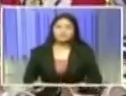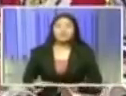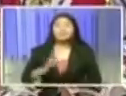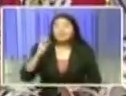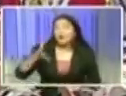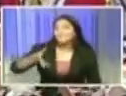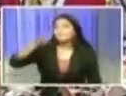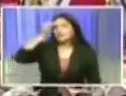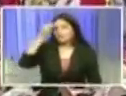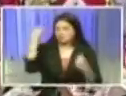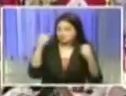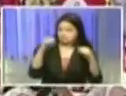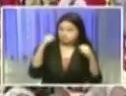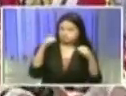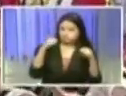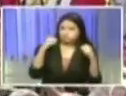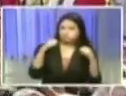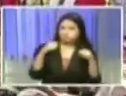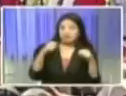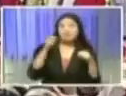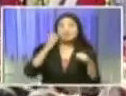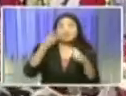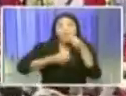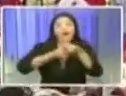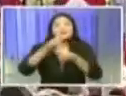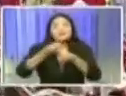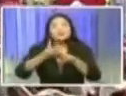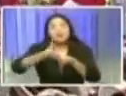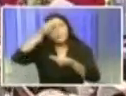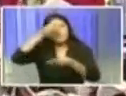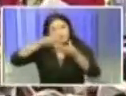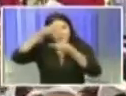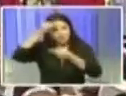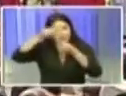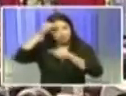Aprender haciendo y hacer aprendiendo.